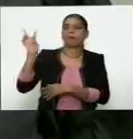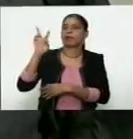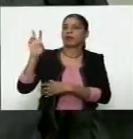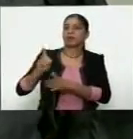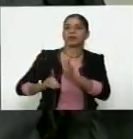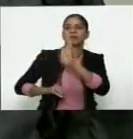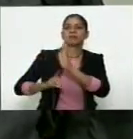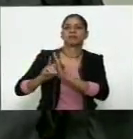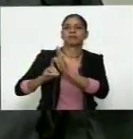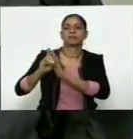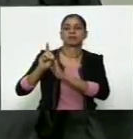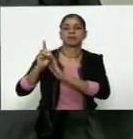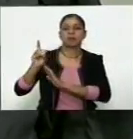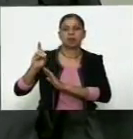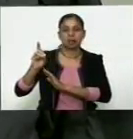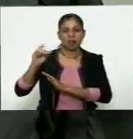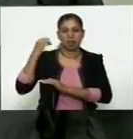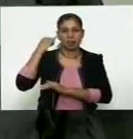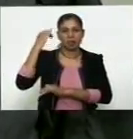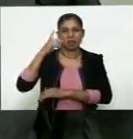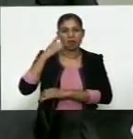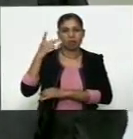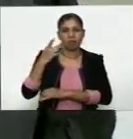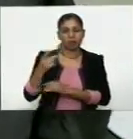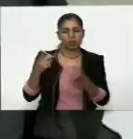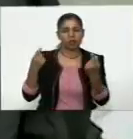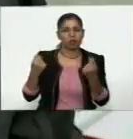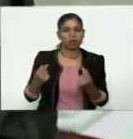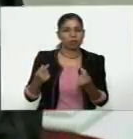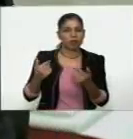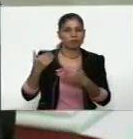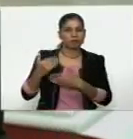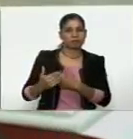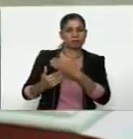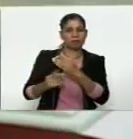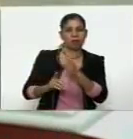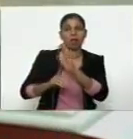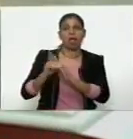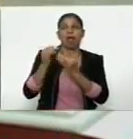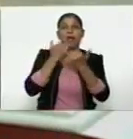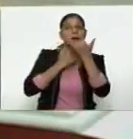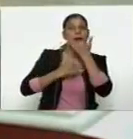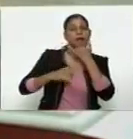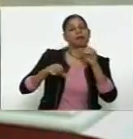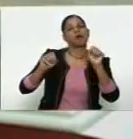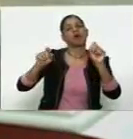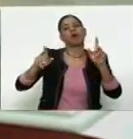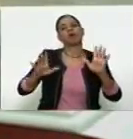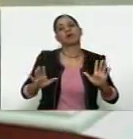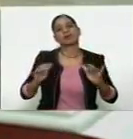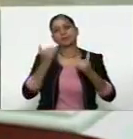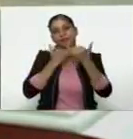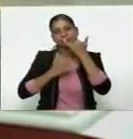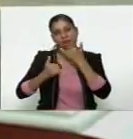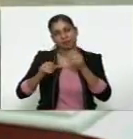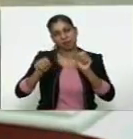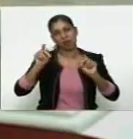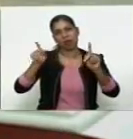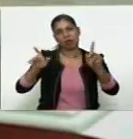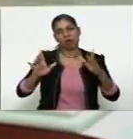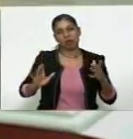en materia ideológica, política y económica, con todos los errores, con todos los errores que